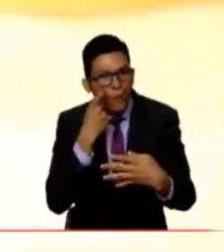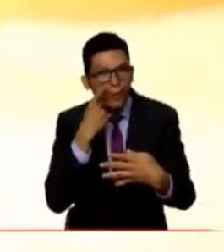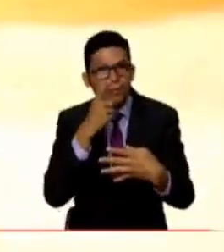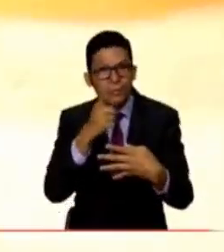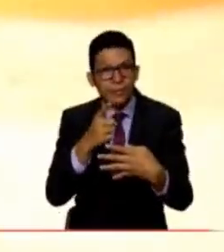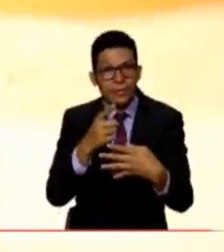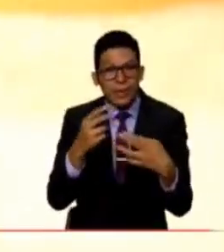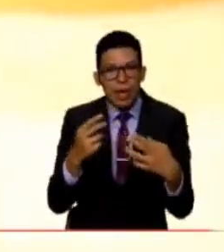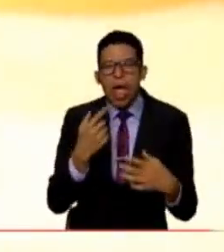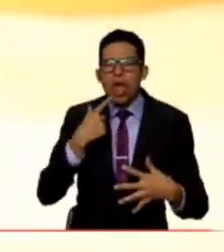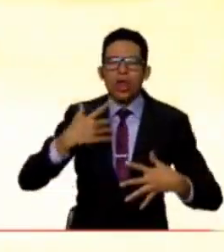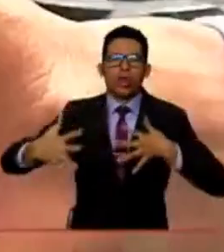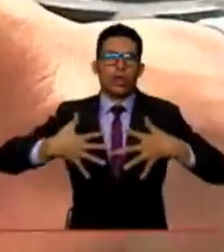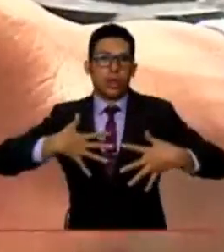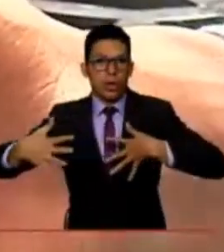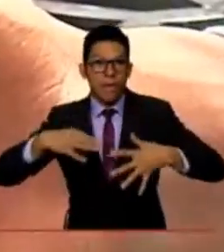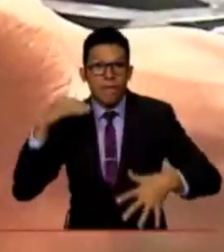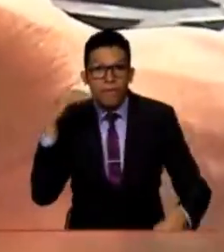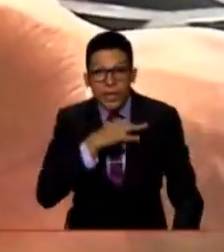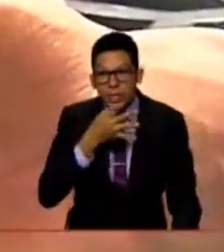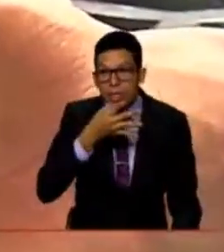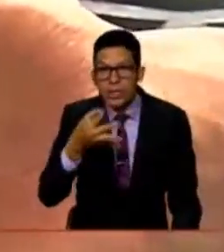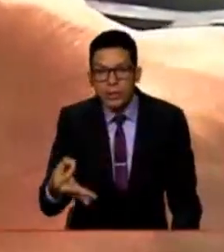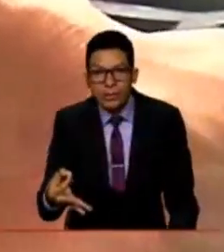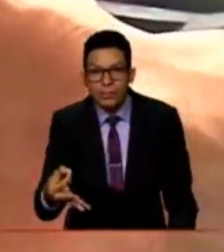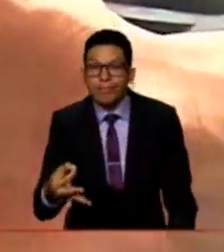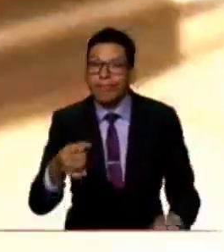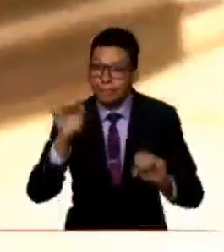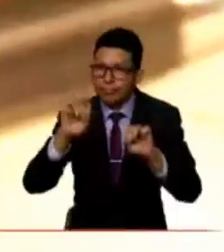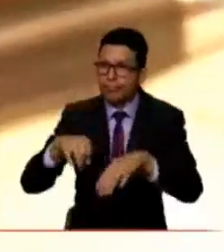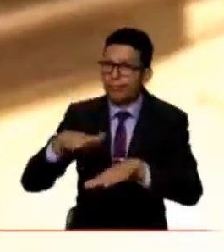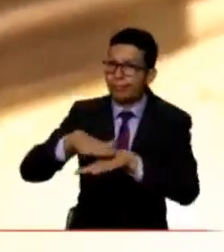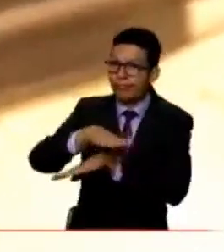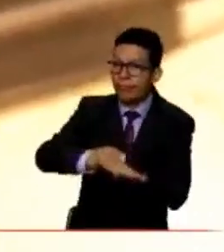que la recreación de este tipo de videos y falsas denuncias puede acarrear sanciones.